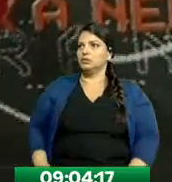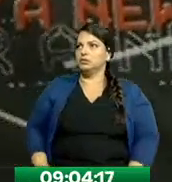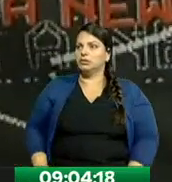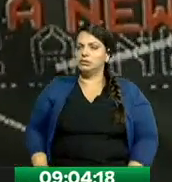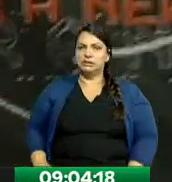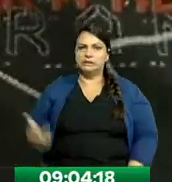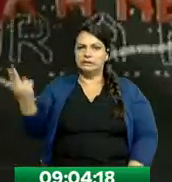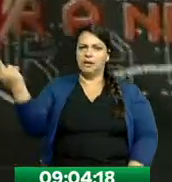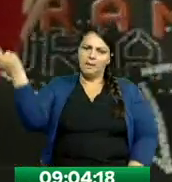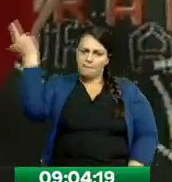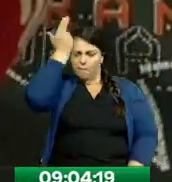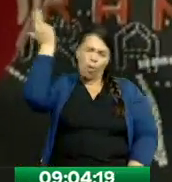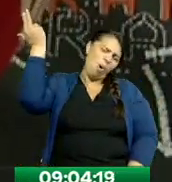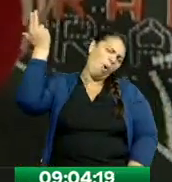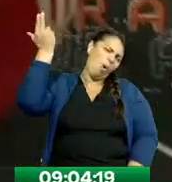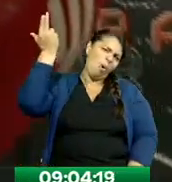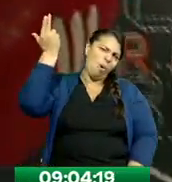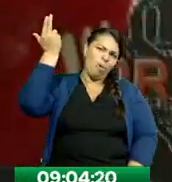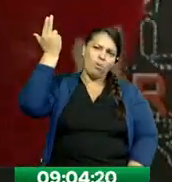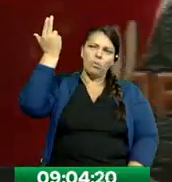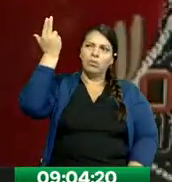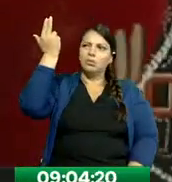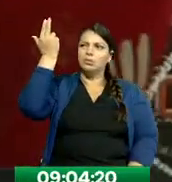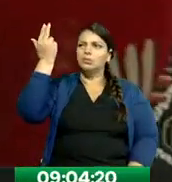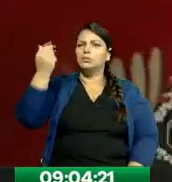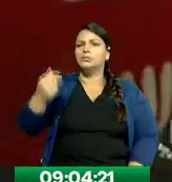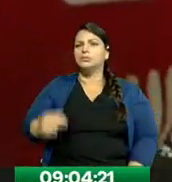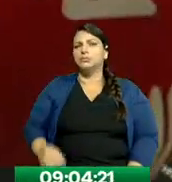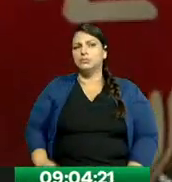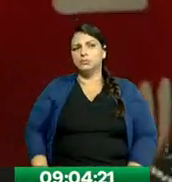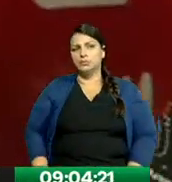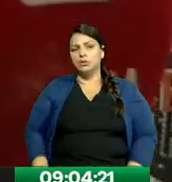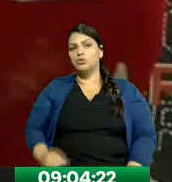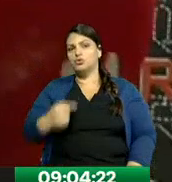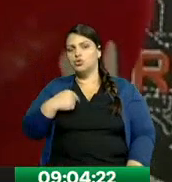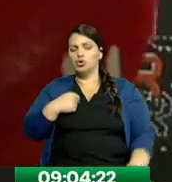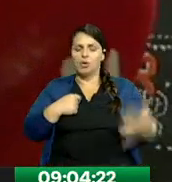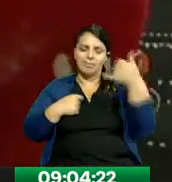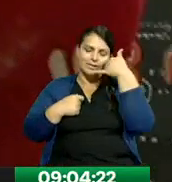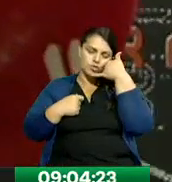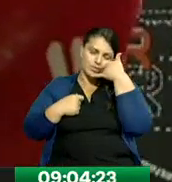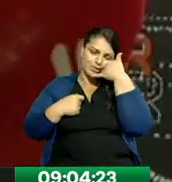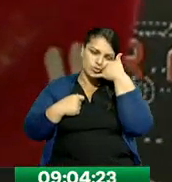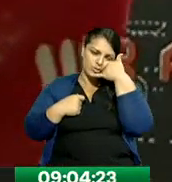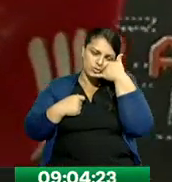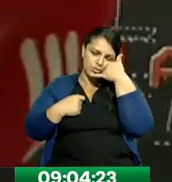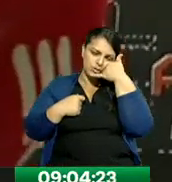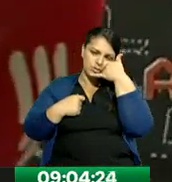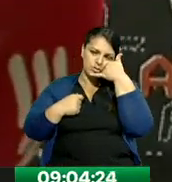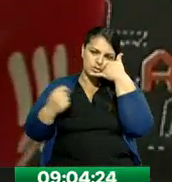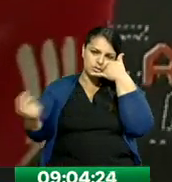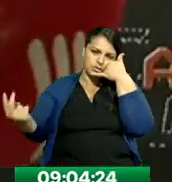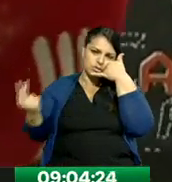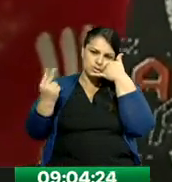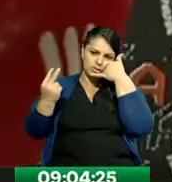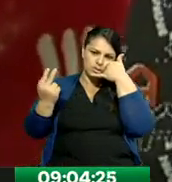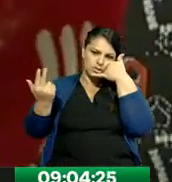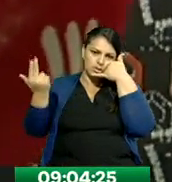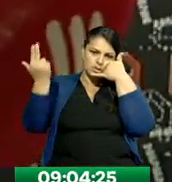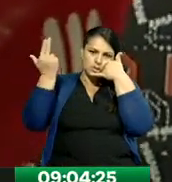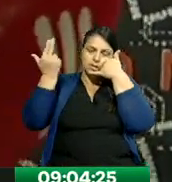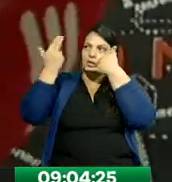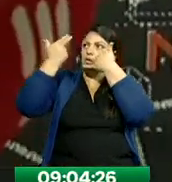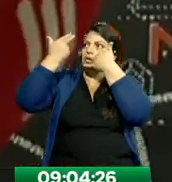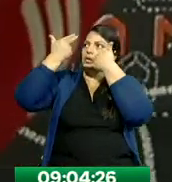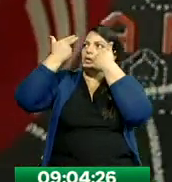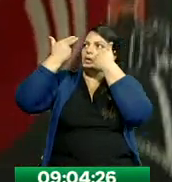un cachazo, me dieron un cachazo de mí. Y el teléfono, como estaba hablando por teléfono, me hicieron, me dice, quieto, me dice, quítame el teléfono, me dice, y